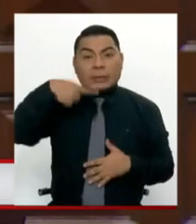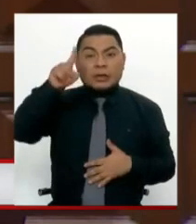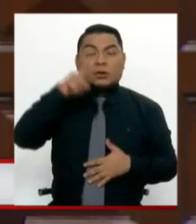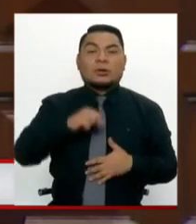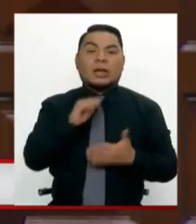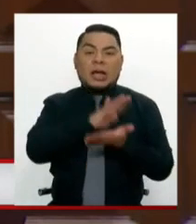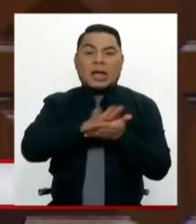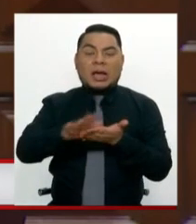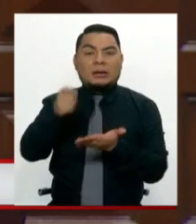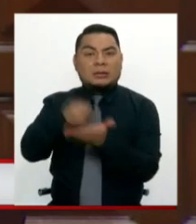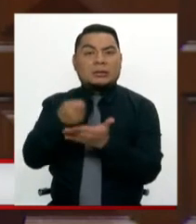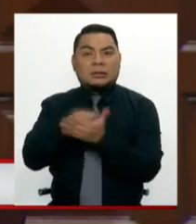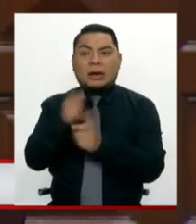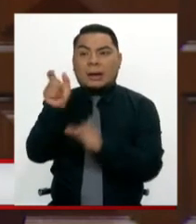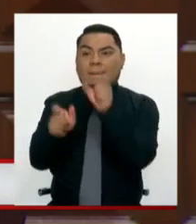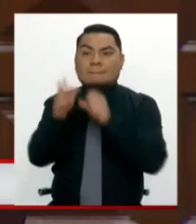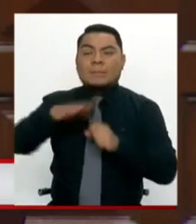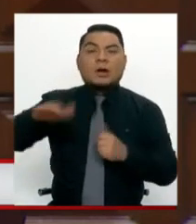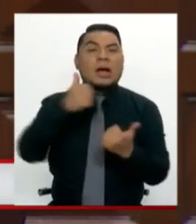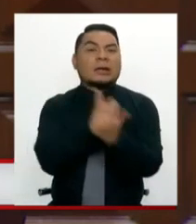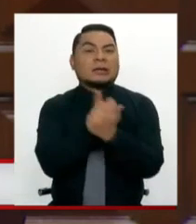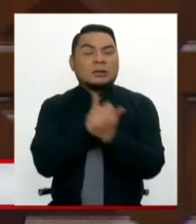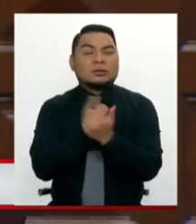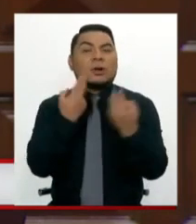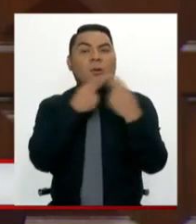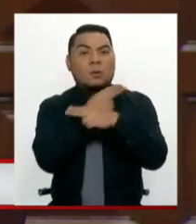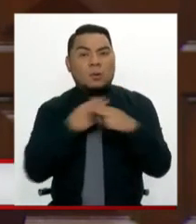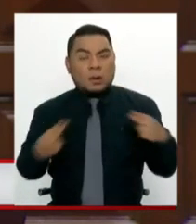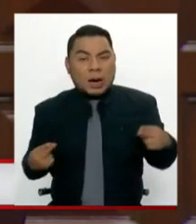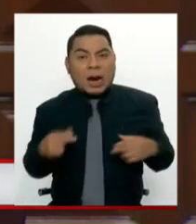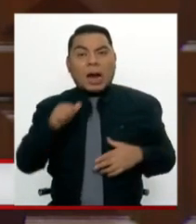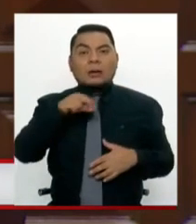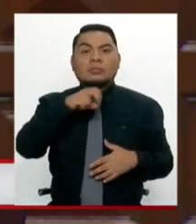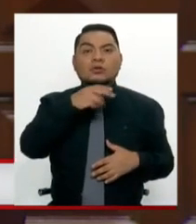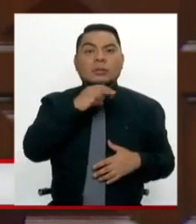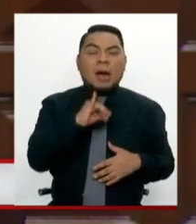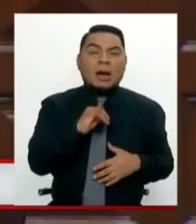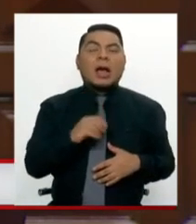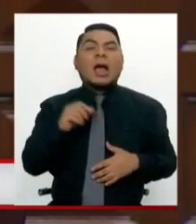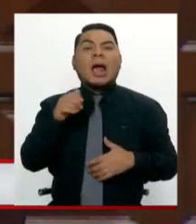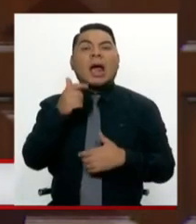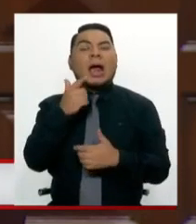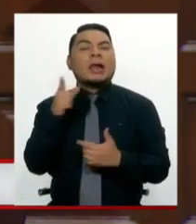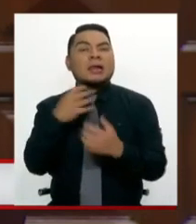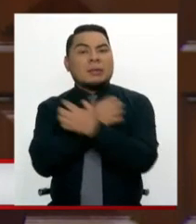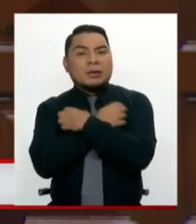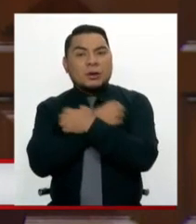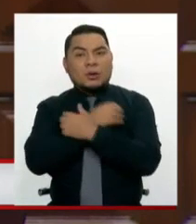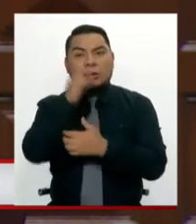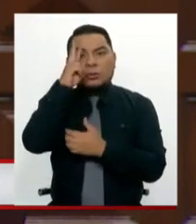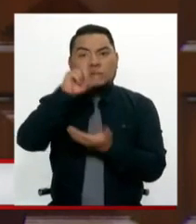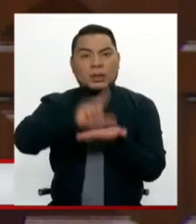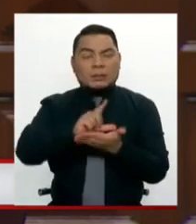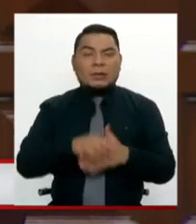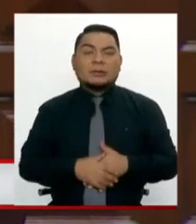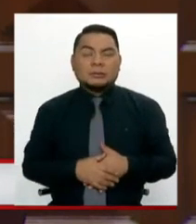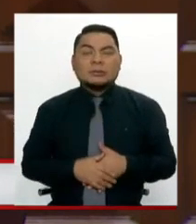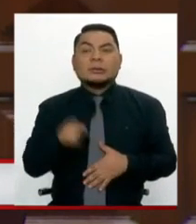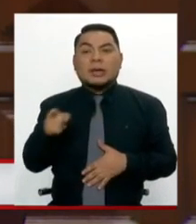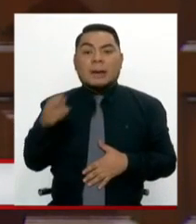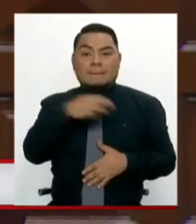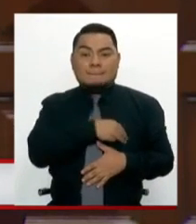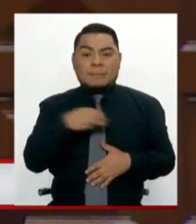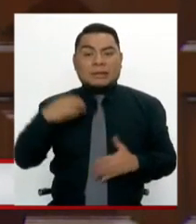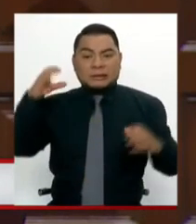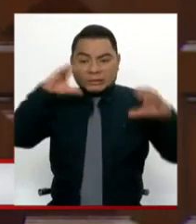de becas para los ciudadanos de Ayacucho, Huancavelica, Apurímac, Lambayeque, Cusco y Lima. Con el